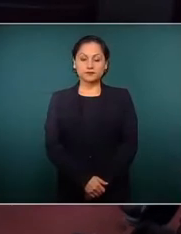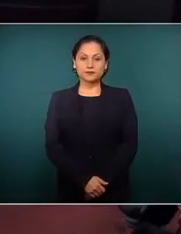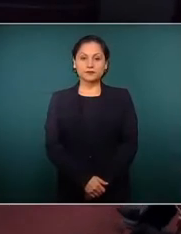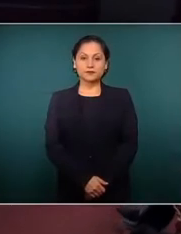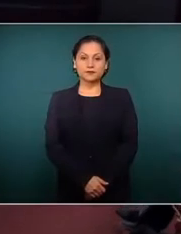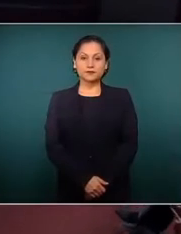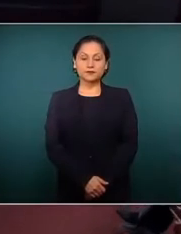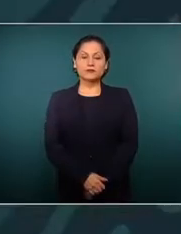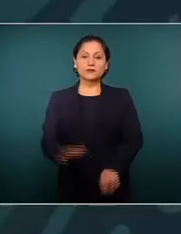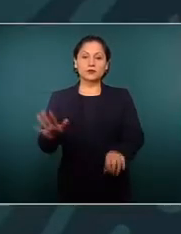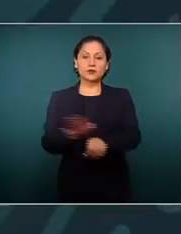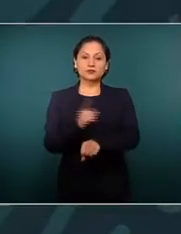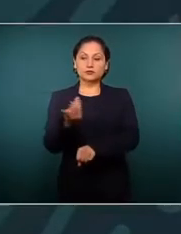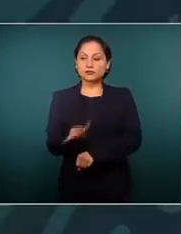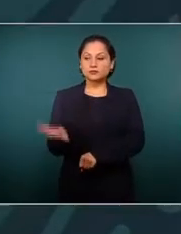la tecnocracia,